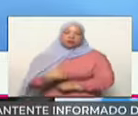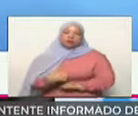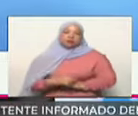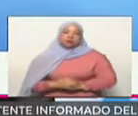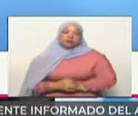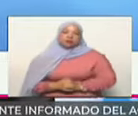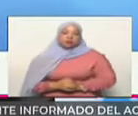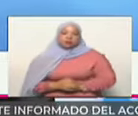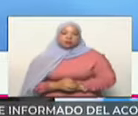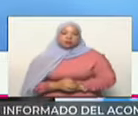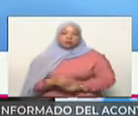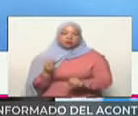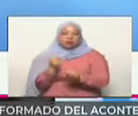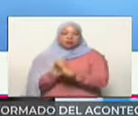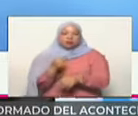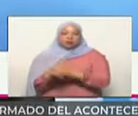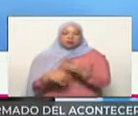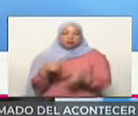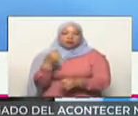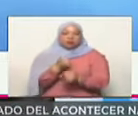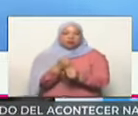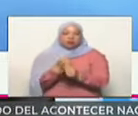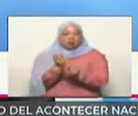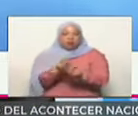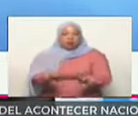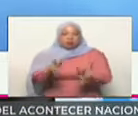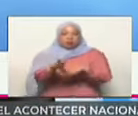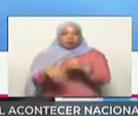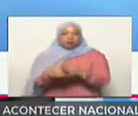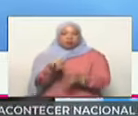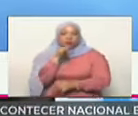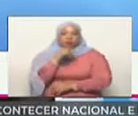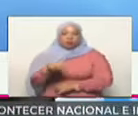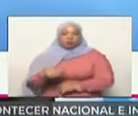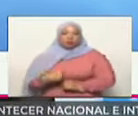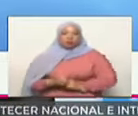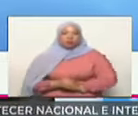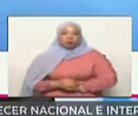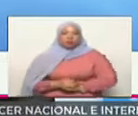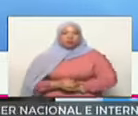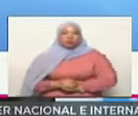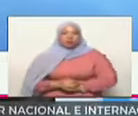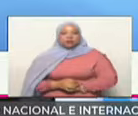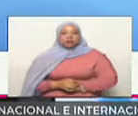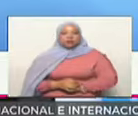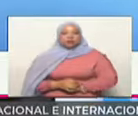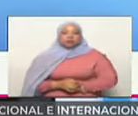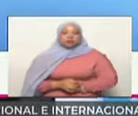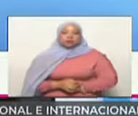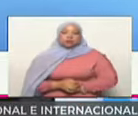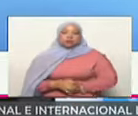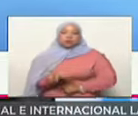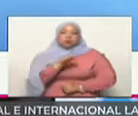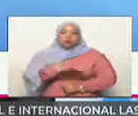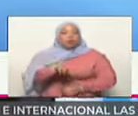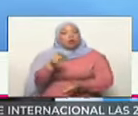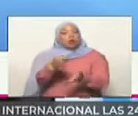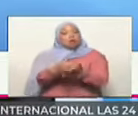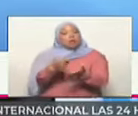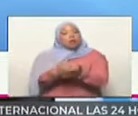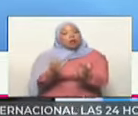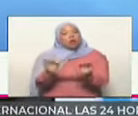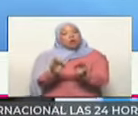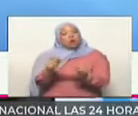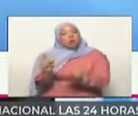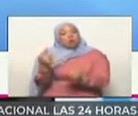la comunidad del pueblo venezolano. Y yo creo que eso es el valor agregado cuando hablamos que esto es una transferencia horizontal, que aquí nadie está pagando ningún